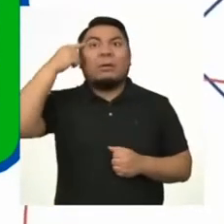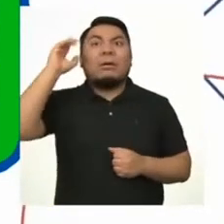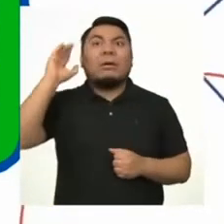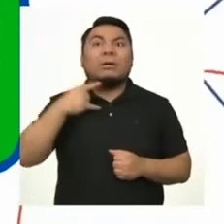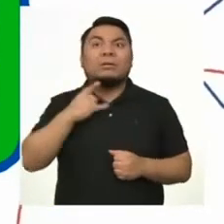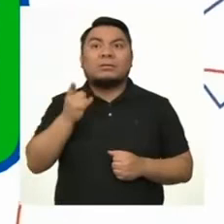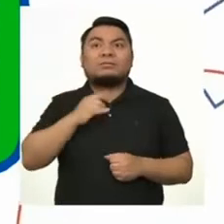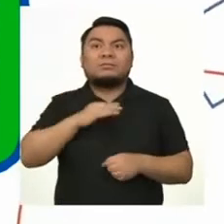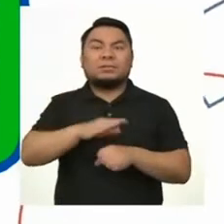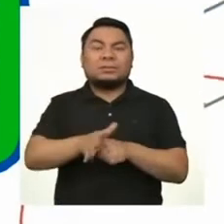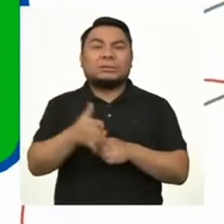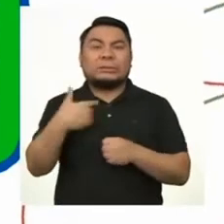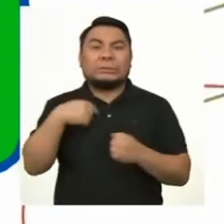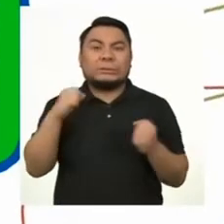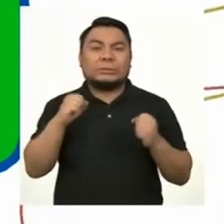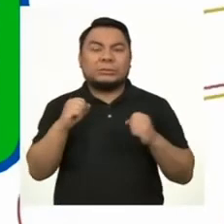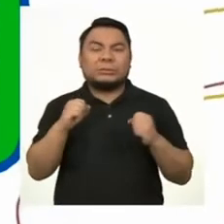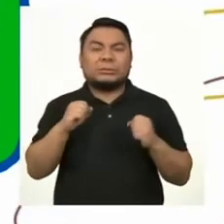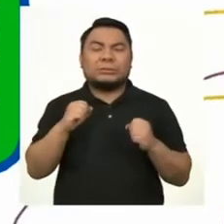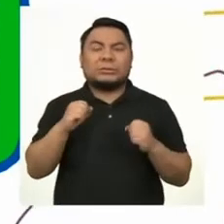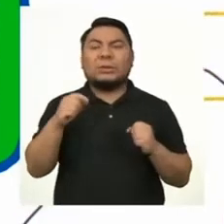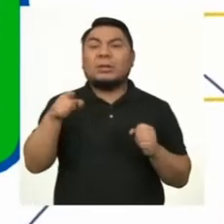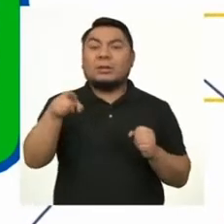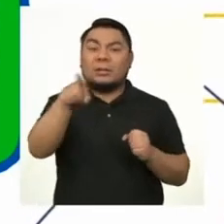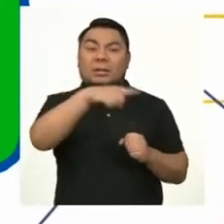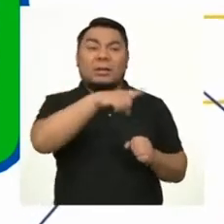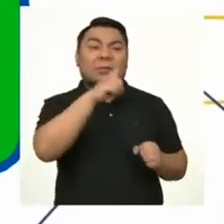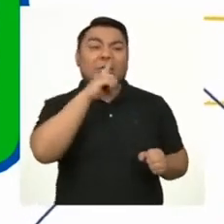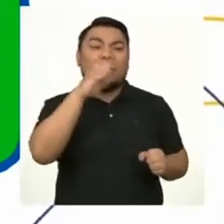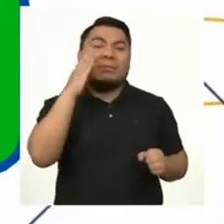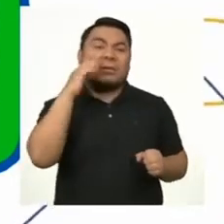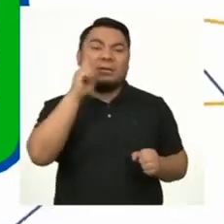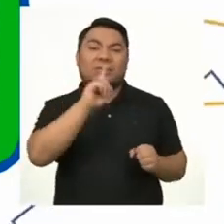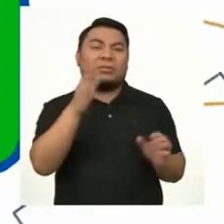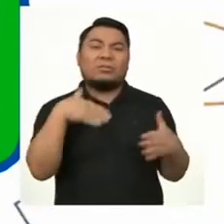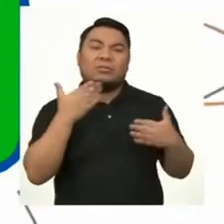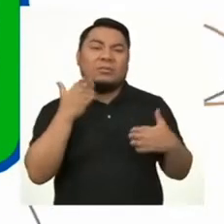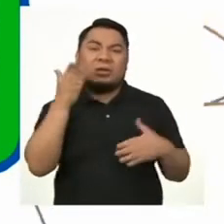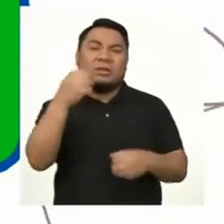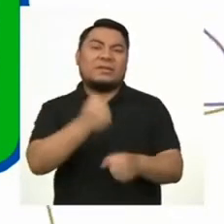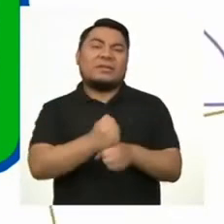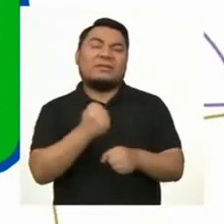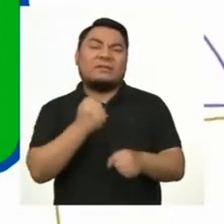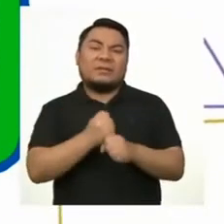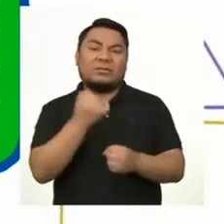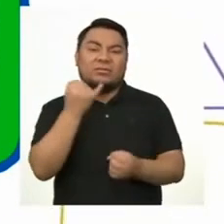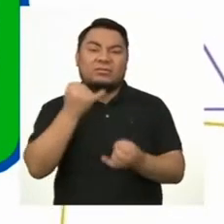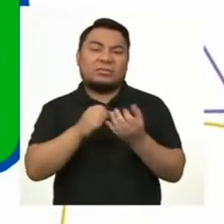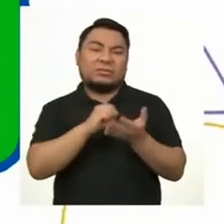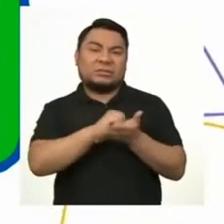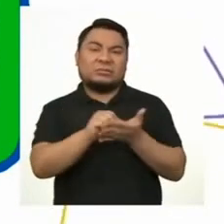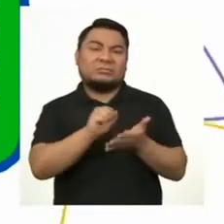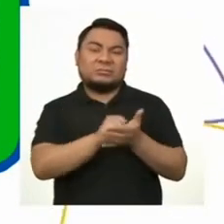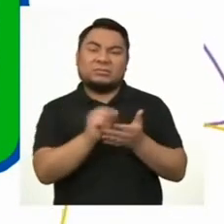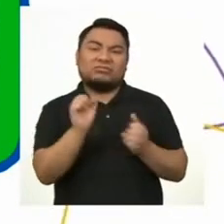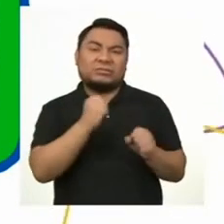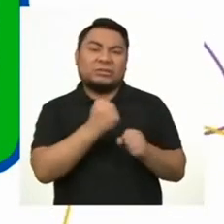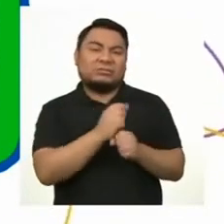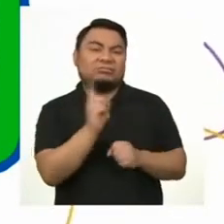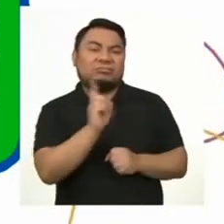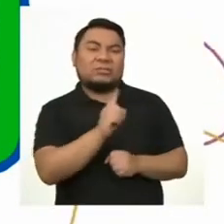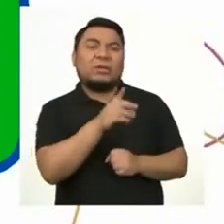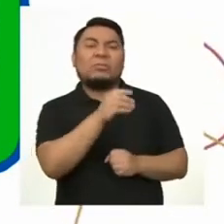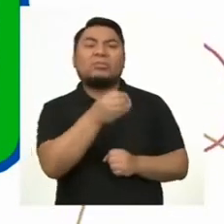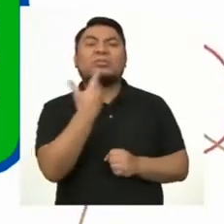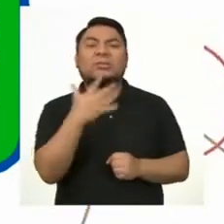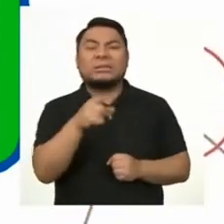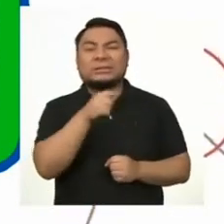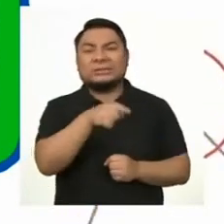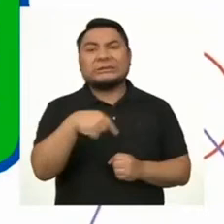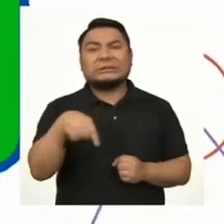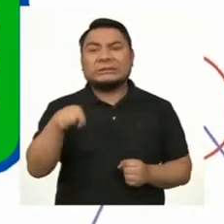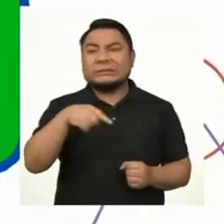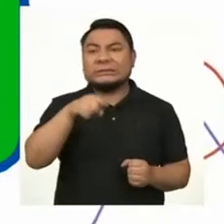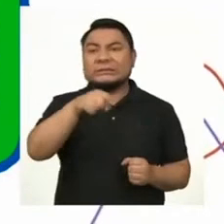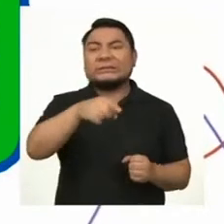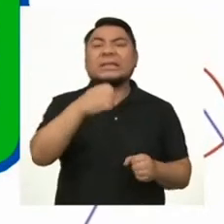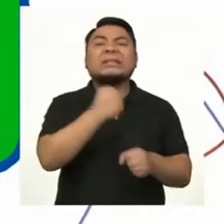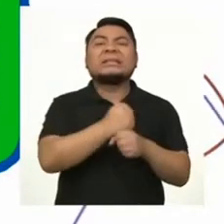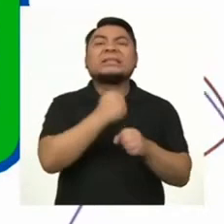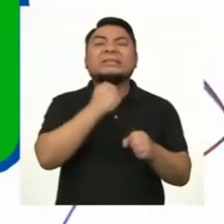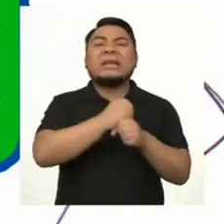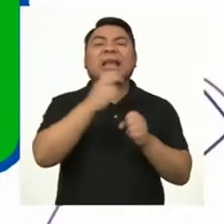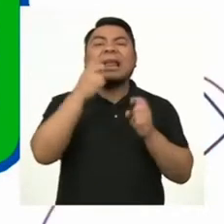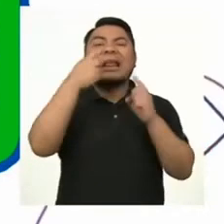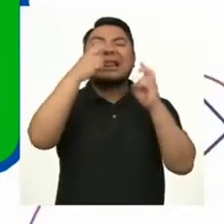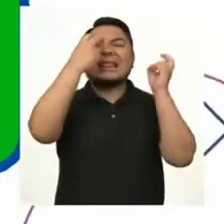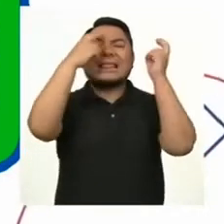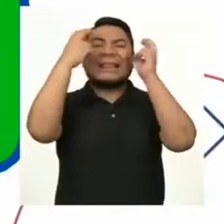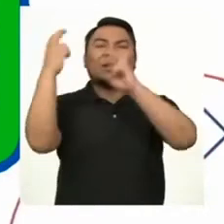coronavirus. Encima, mis papás no han podido trabajar en los últimos meses porque son guías turísticos y ahora no